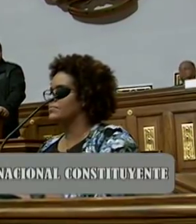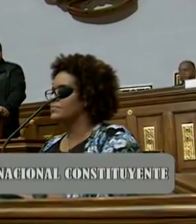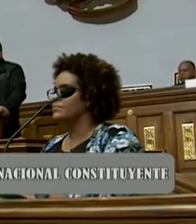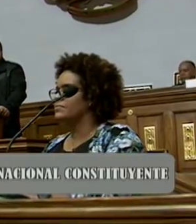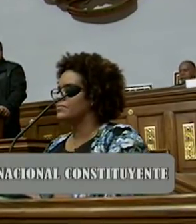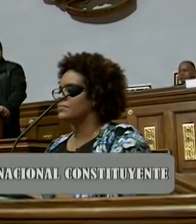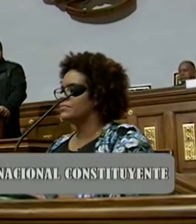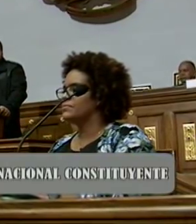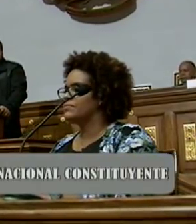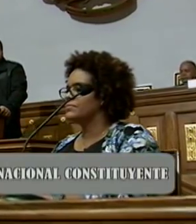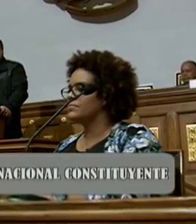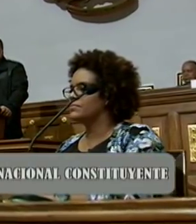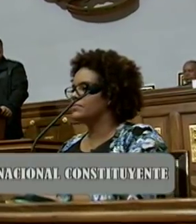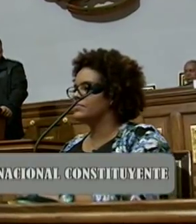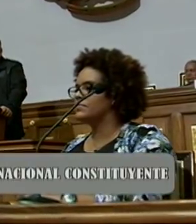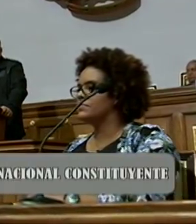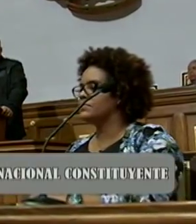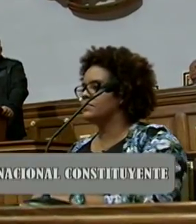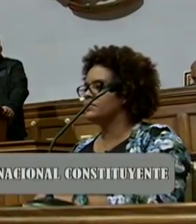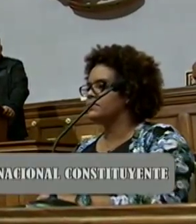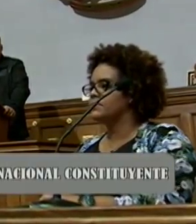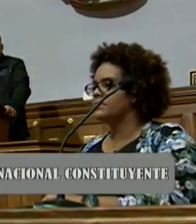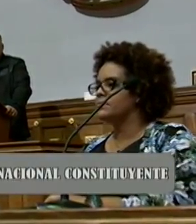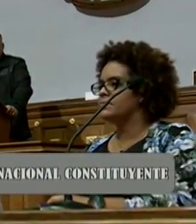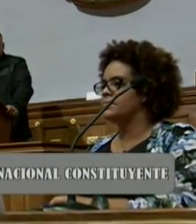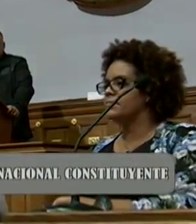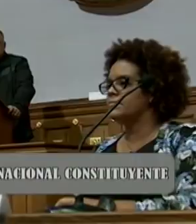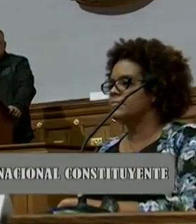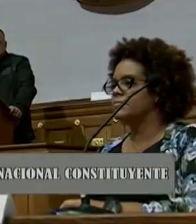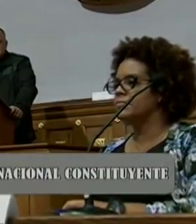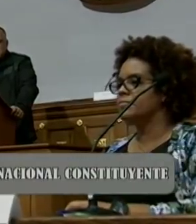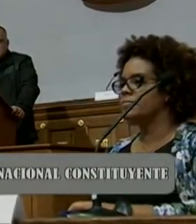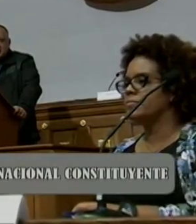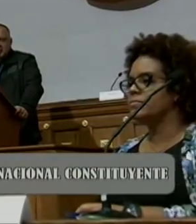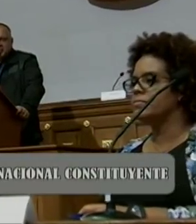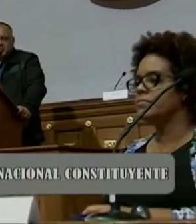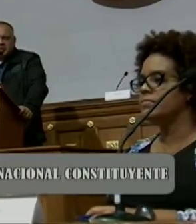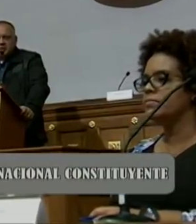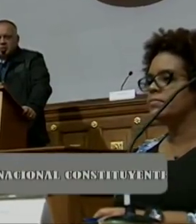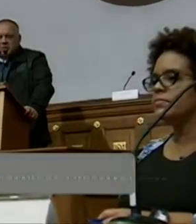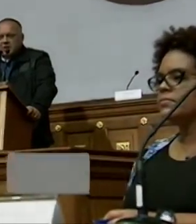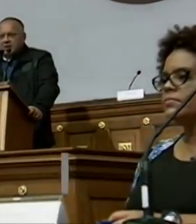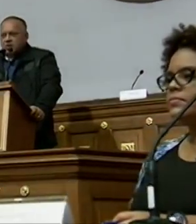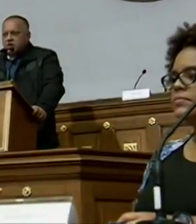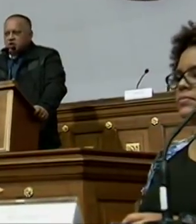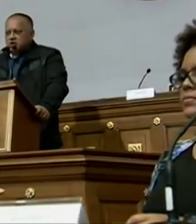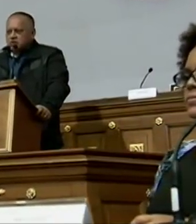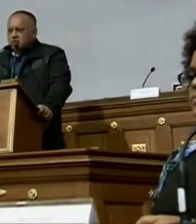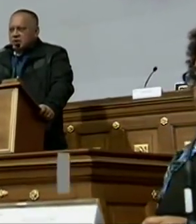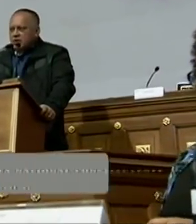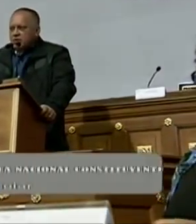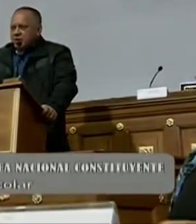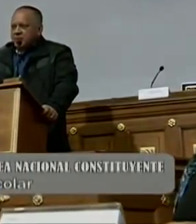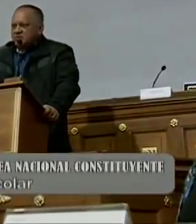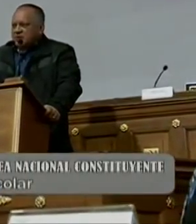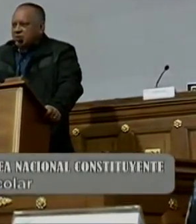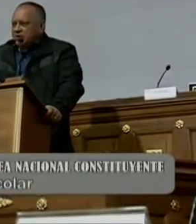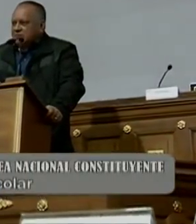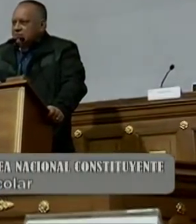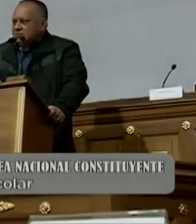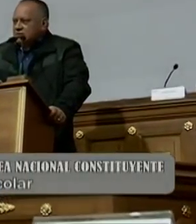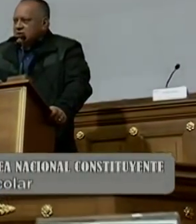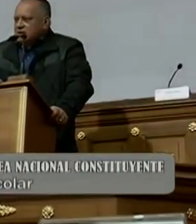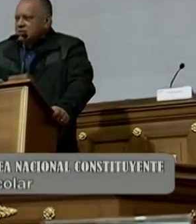No, la tomó el señor presidente de la época, Rómulo Betancourt, y además dijo, yo soy el único